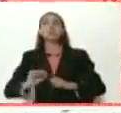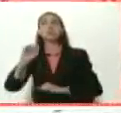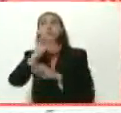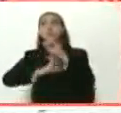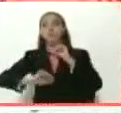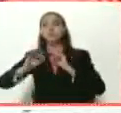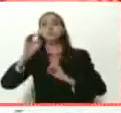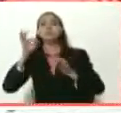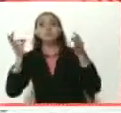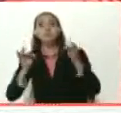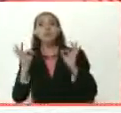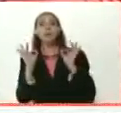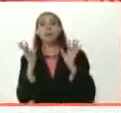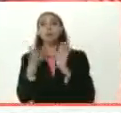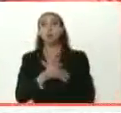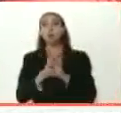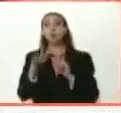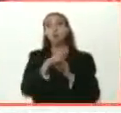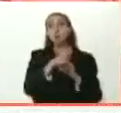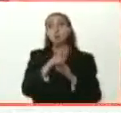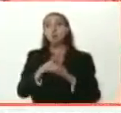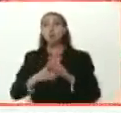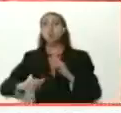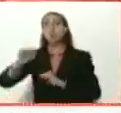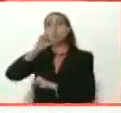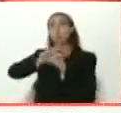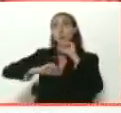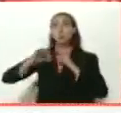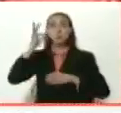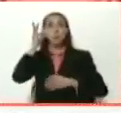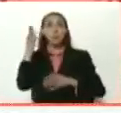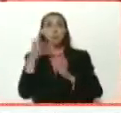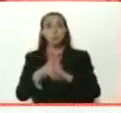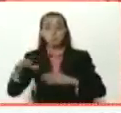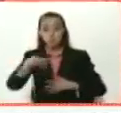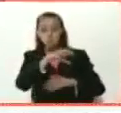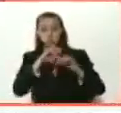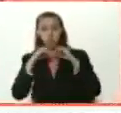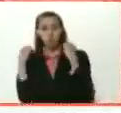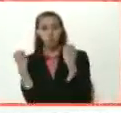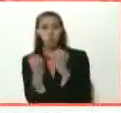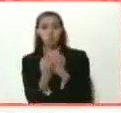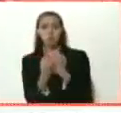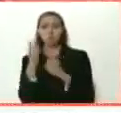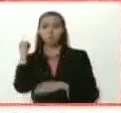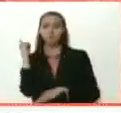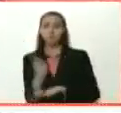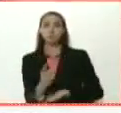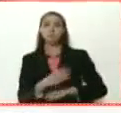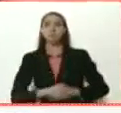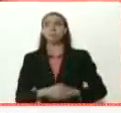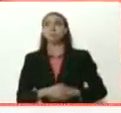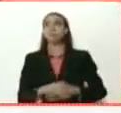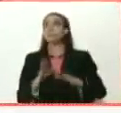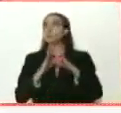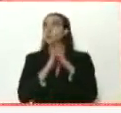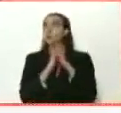fiscalías especiales de violencia contra la mujer, tenemos 8 órganos receptores de denuncia y además tenemos toda